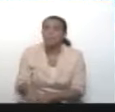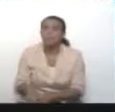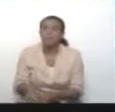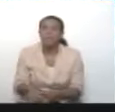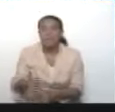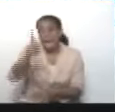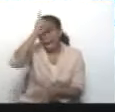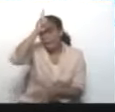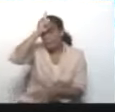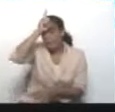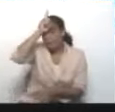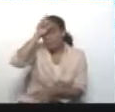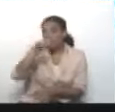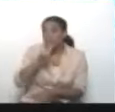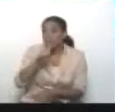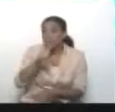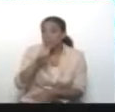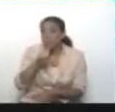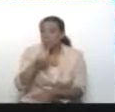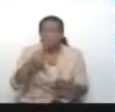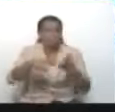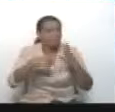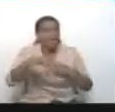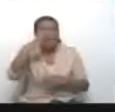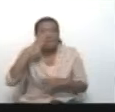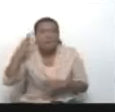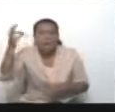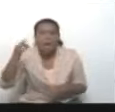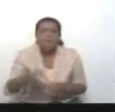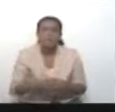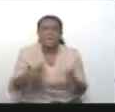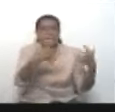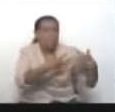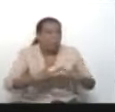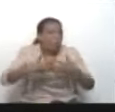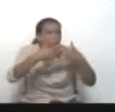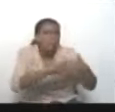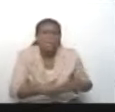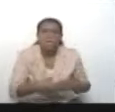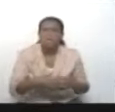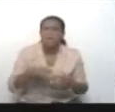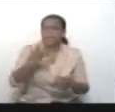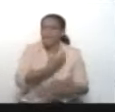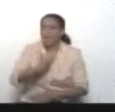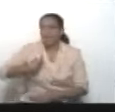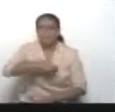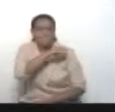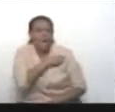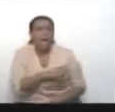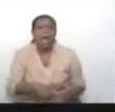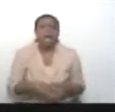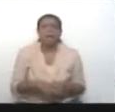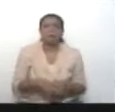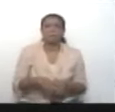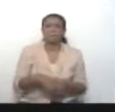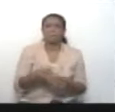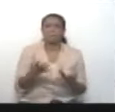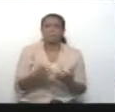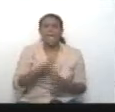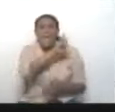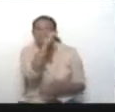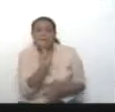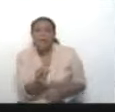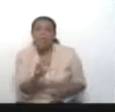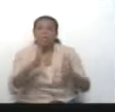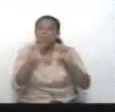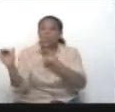Welle, alemana. Y lo mismo hace Le Monde en Francia, The New York Times en los Estados Unidos, El País en España, El Mensajero en Italia.